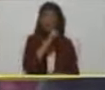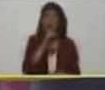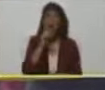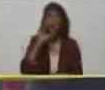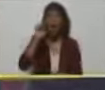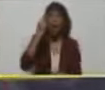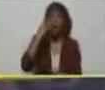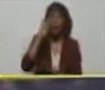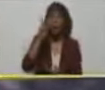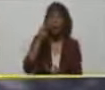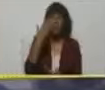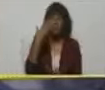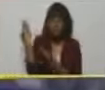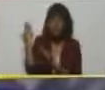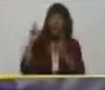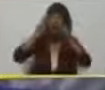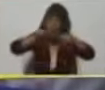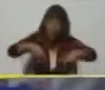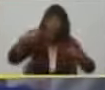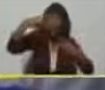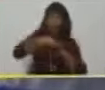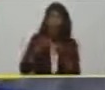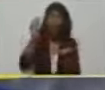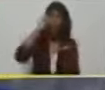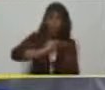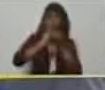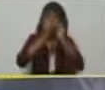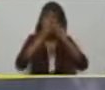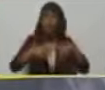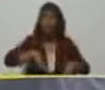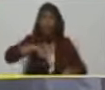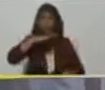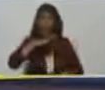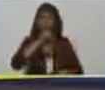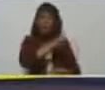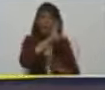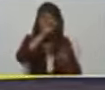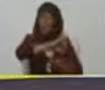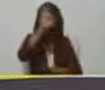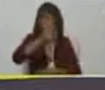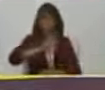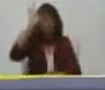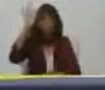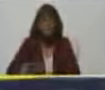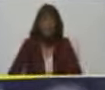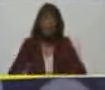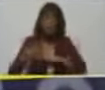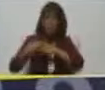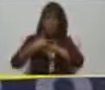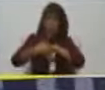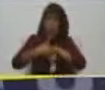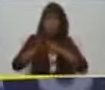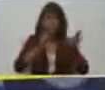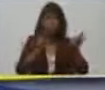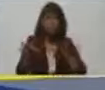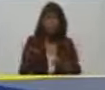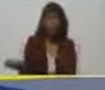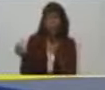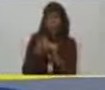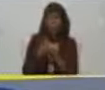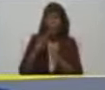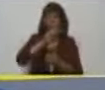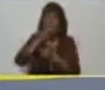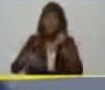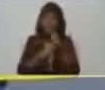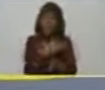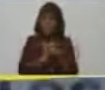Codazzi, que vamos a reinaugurar equipado al 100%. Aquí me acompaña el viceministro de